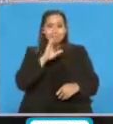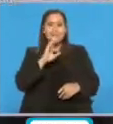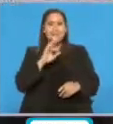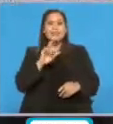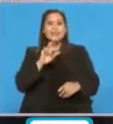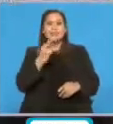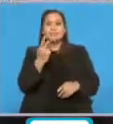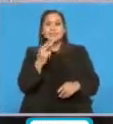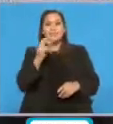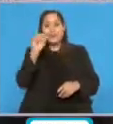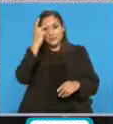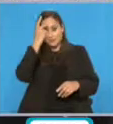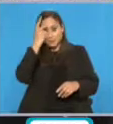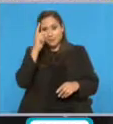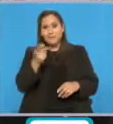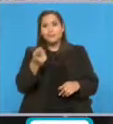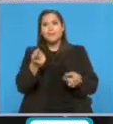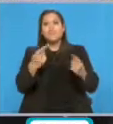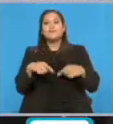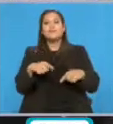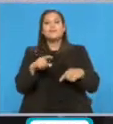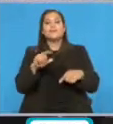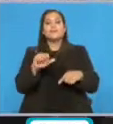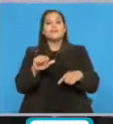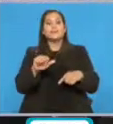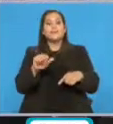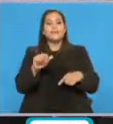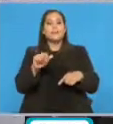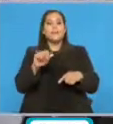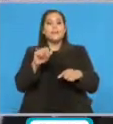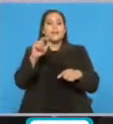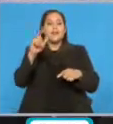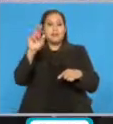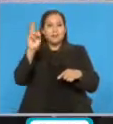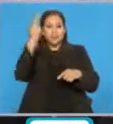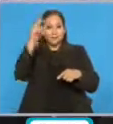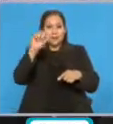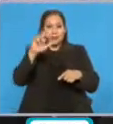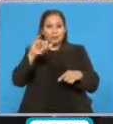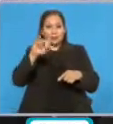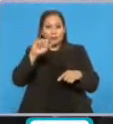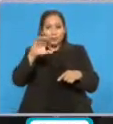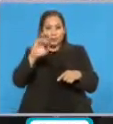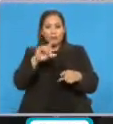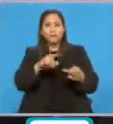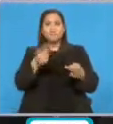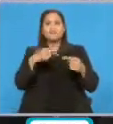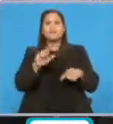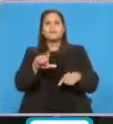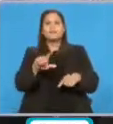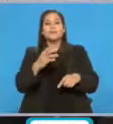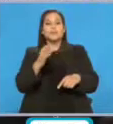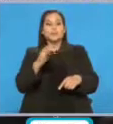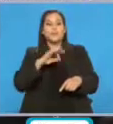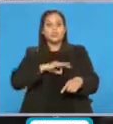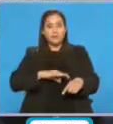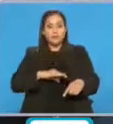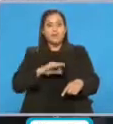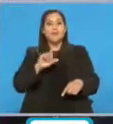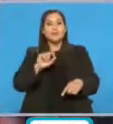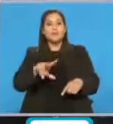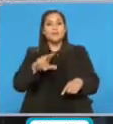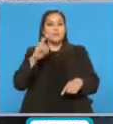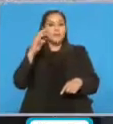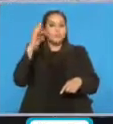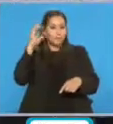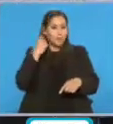vamos el 25 a San Luis Potosí, el 26 a La Jusco, vamos a estar aquí cerquita. Muy bien. El 27 en Toluca y el 28 en Morelos,